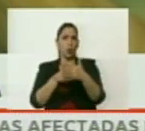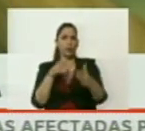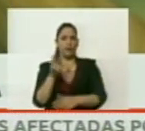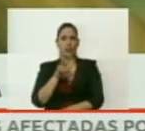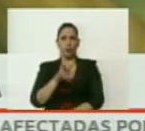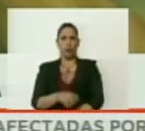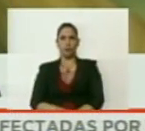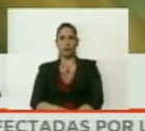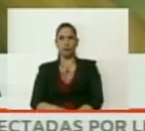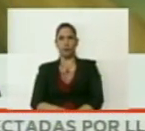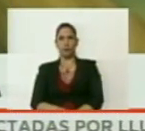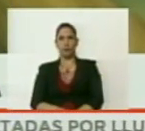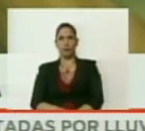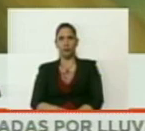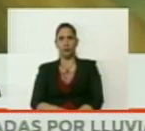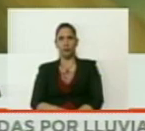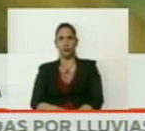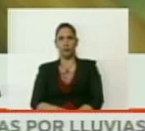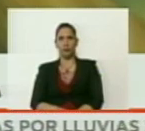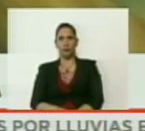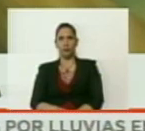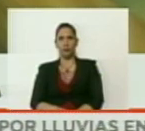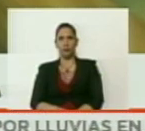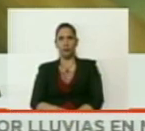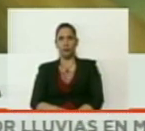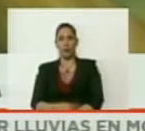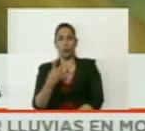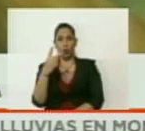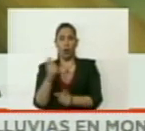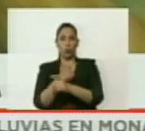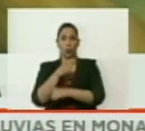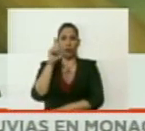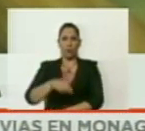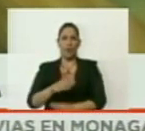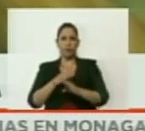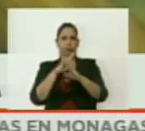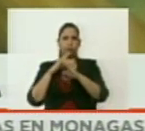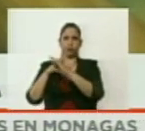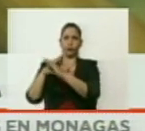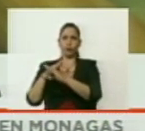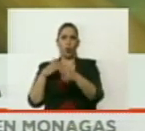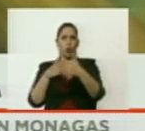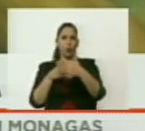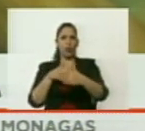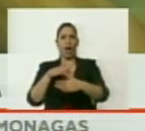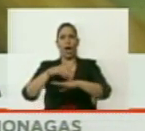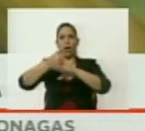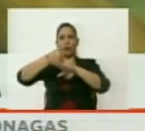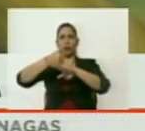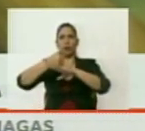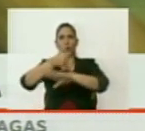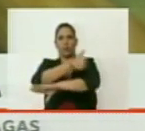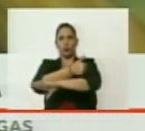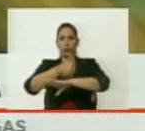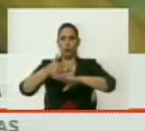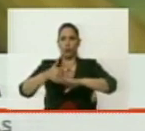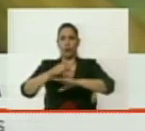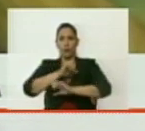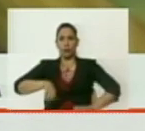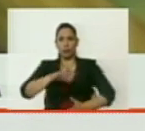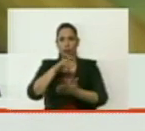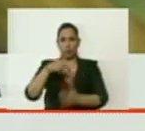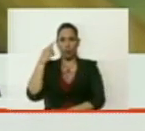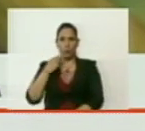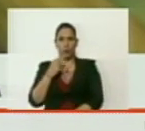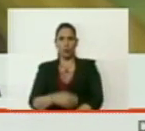Venezuela. Y el 2 de agosto, sanciones contra altos funcionarios de la Fuerza Armada